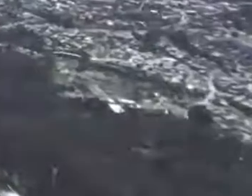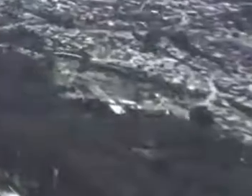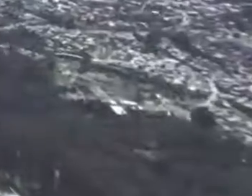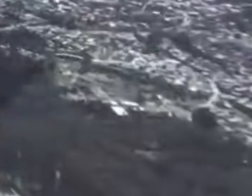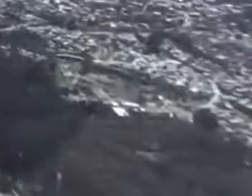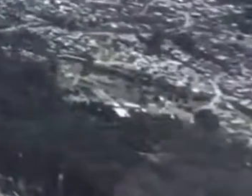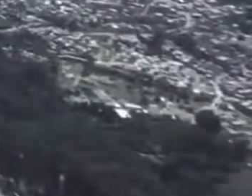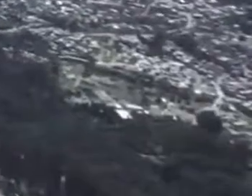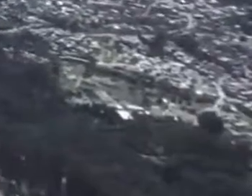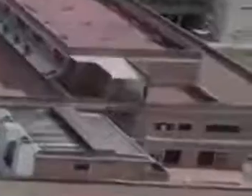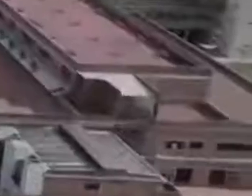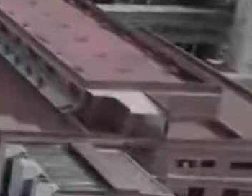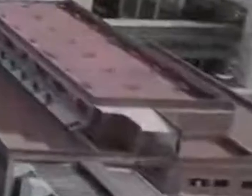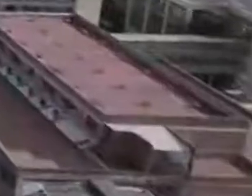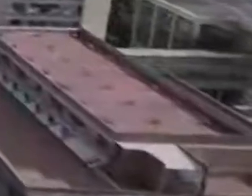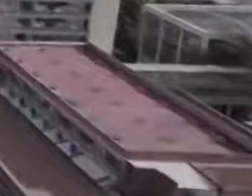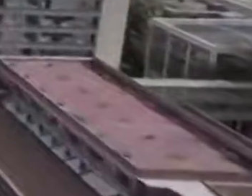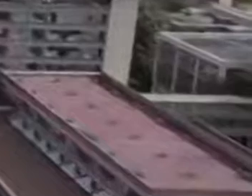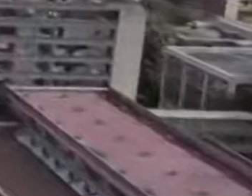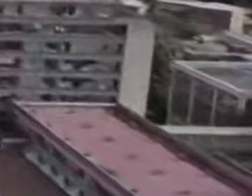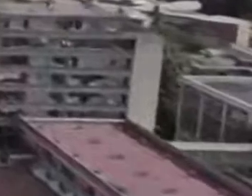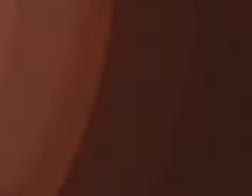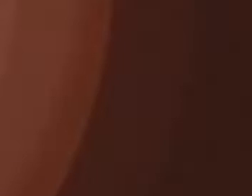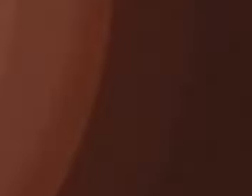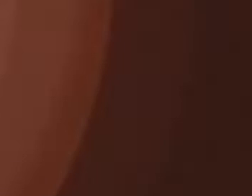RTVC Noticias del Mediodía.